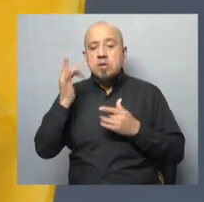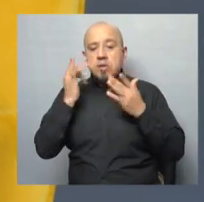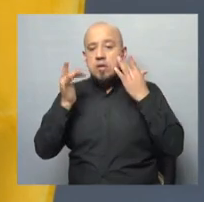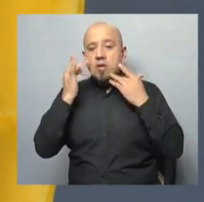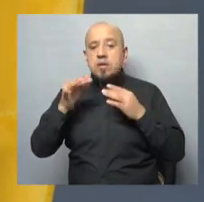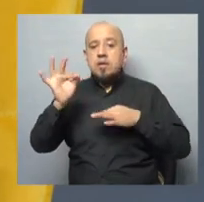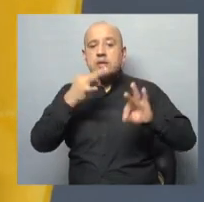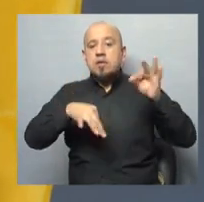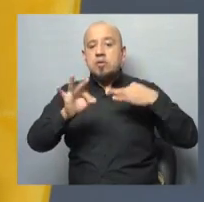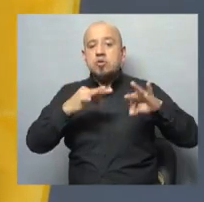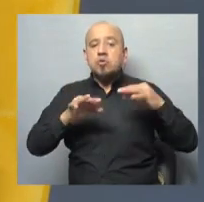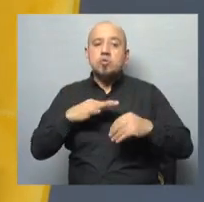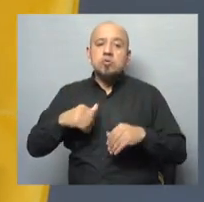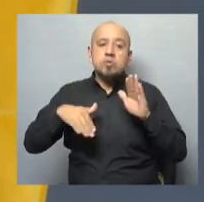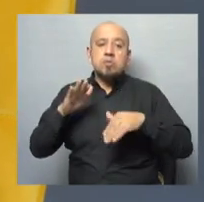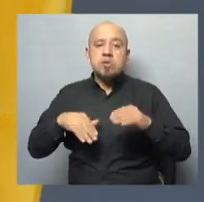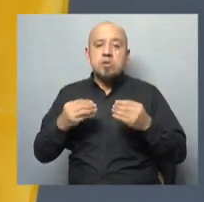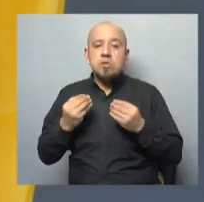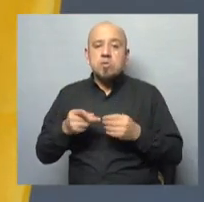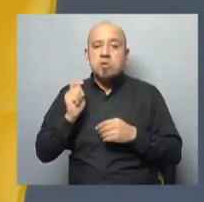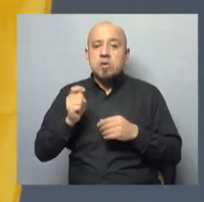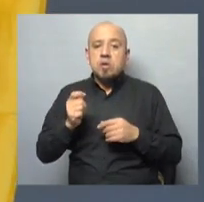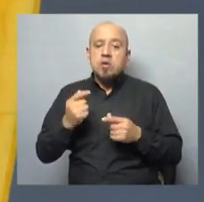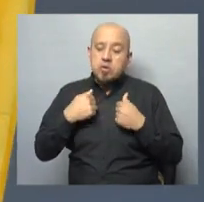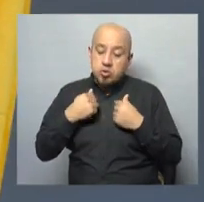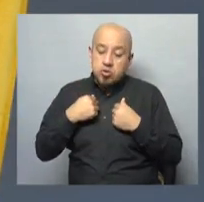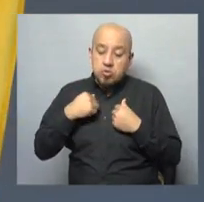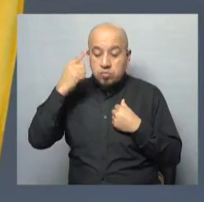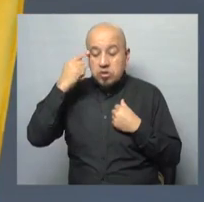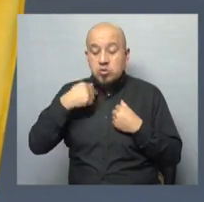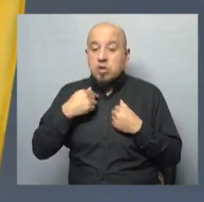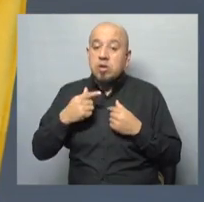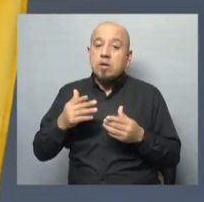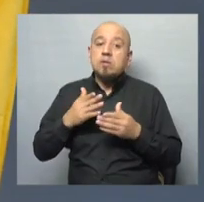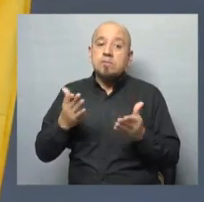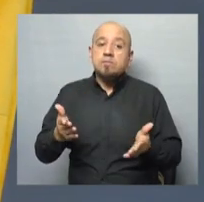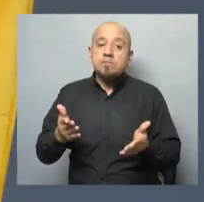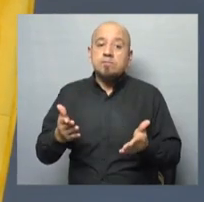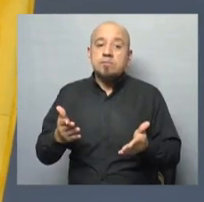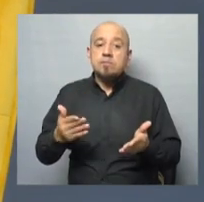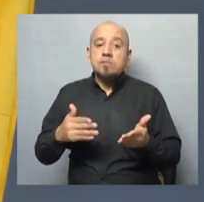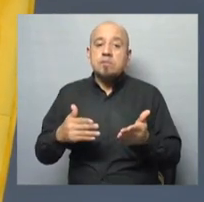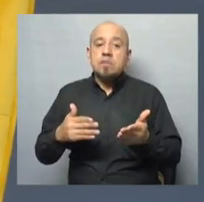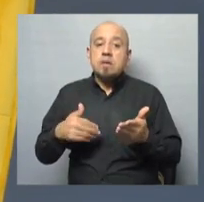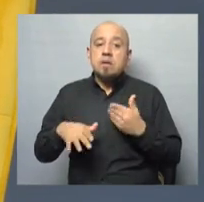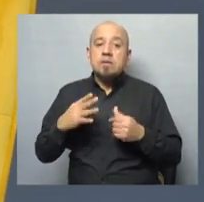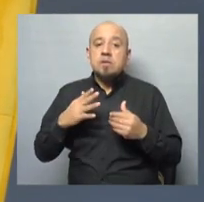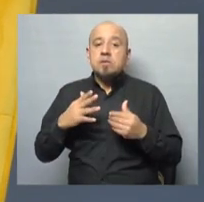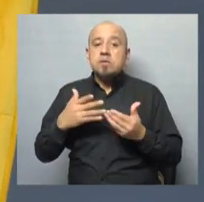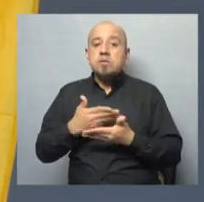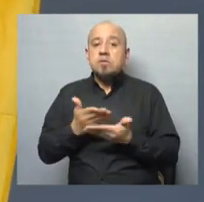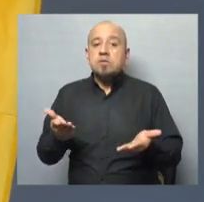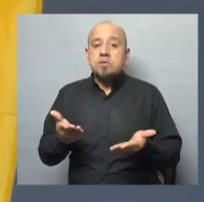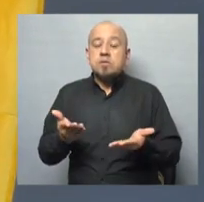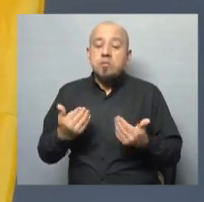teatro depende de cómo o sea depende quién es también pero por lo menos yo lo tomo así donde es un espacio de energía o quedas una